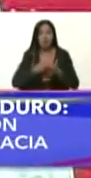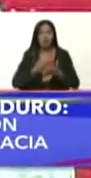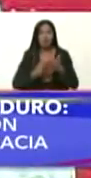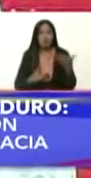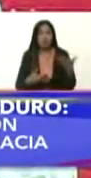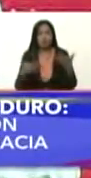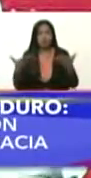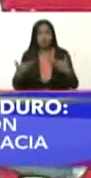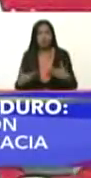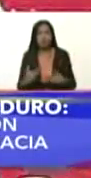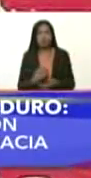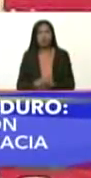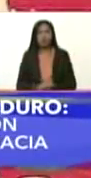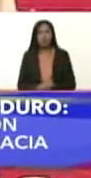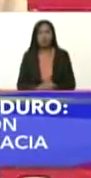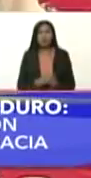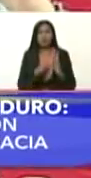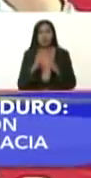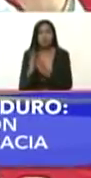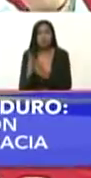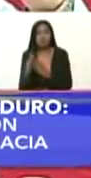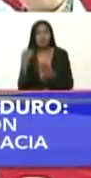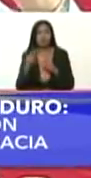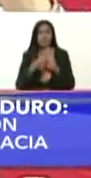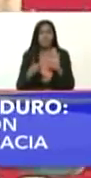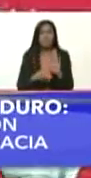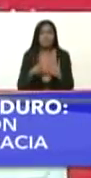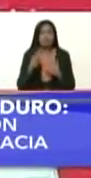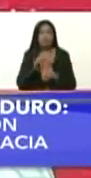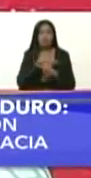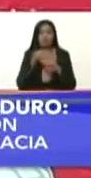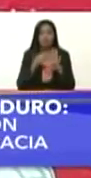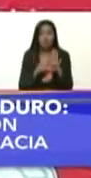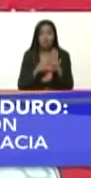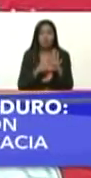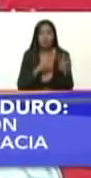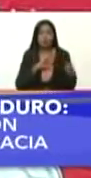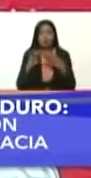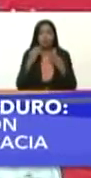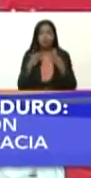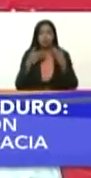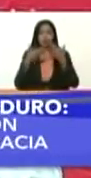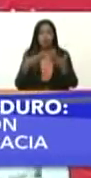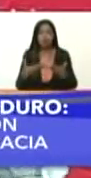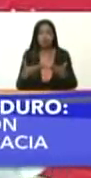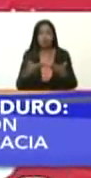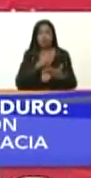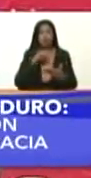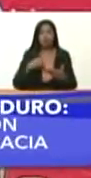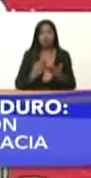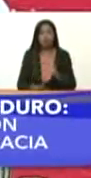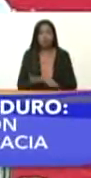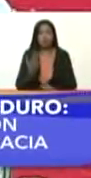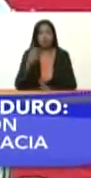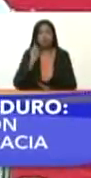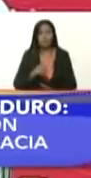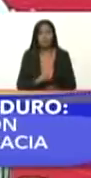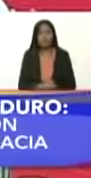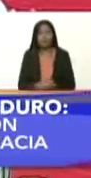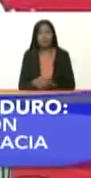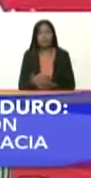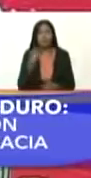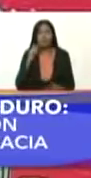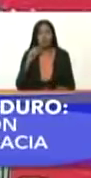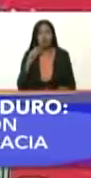traído y ordenarla en este esquema de 4 puntos estratégicos que yo he lanzado. Para nosotros tener una ruta